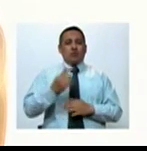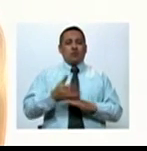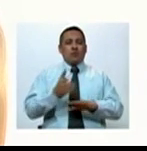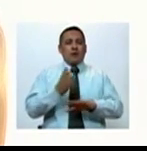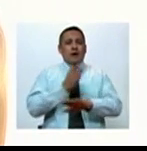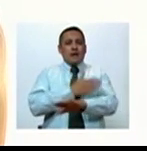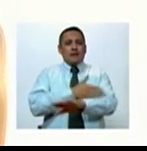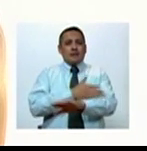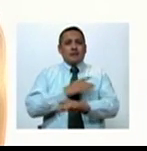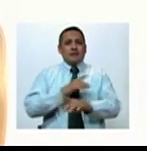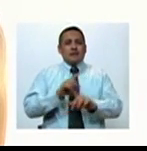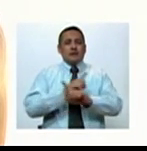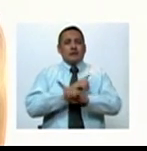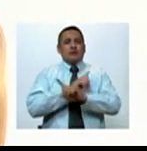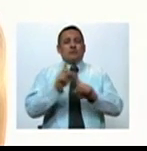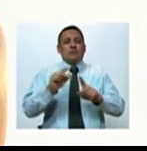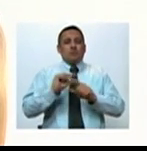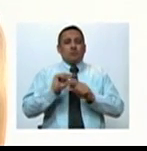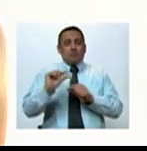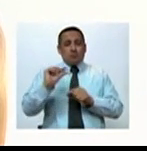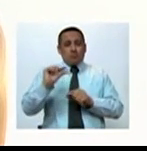indispensable para poder